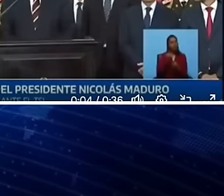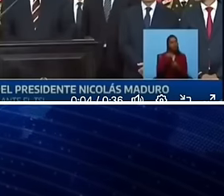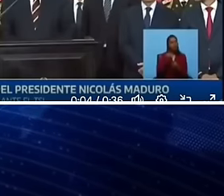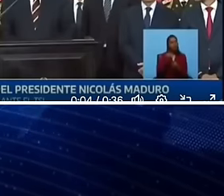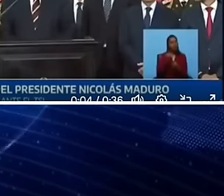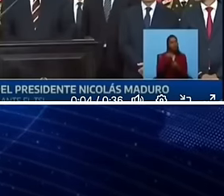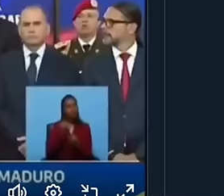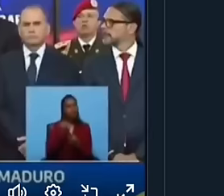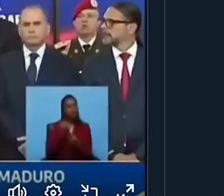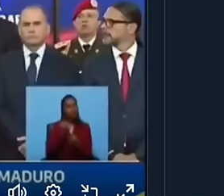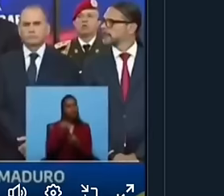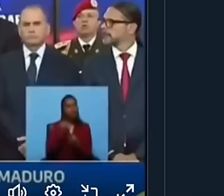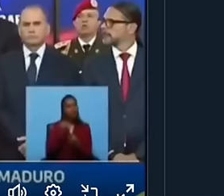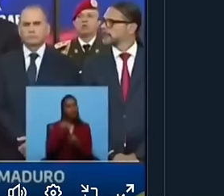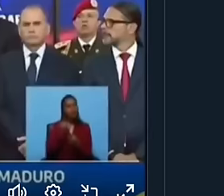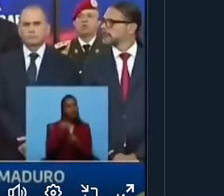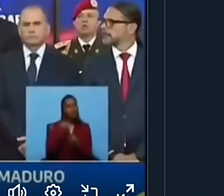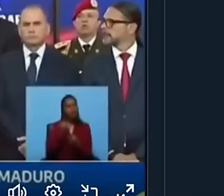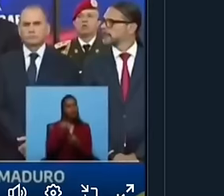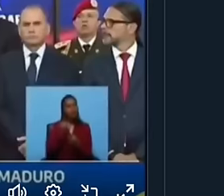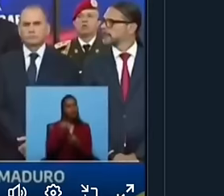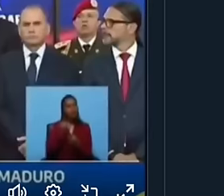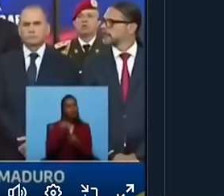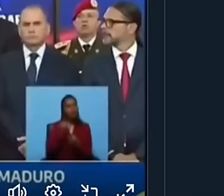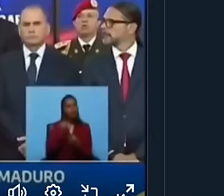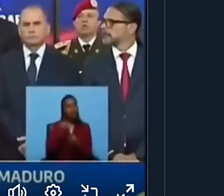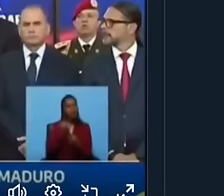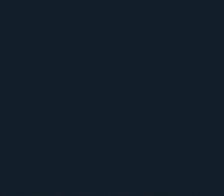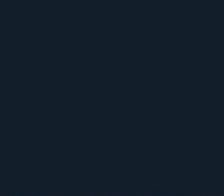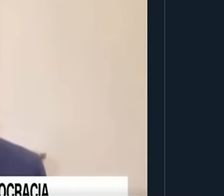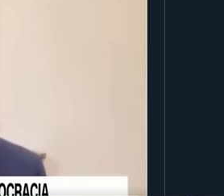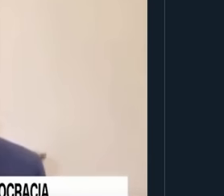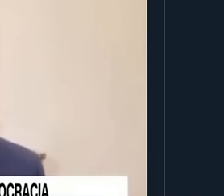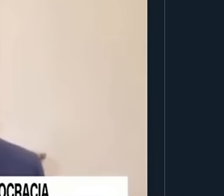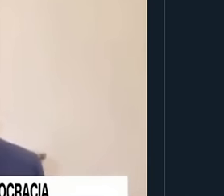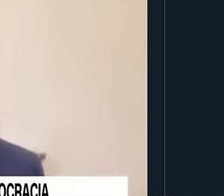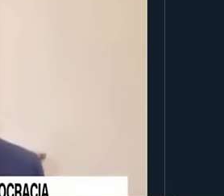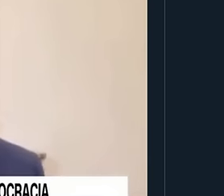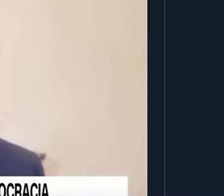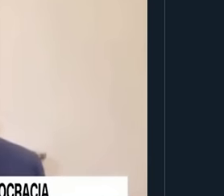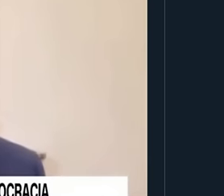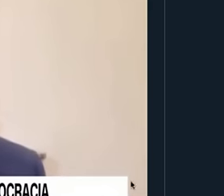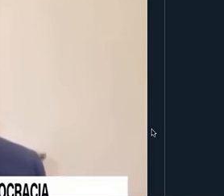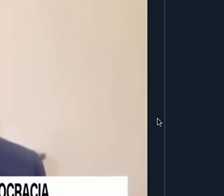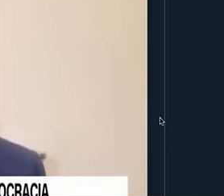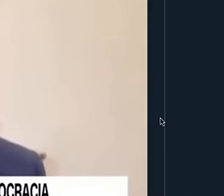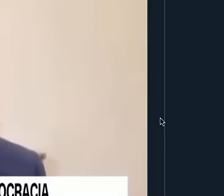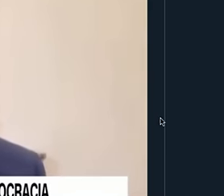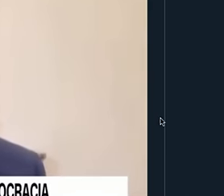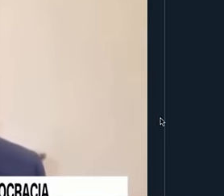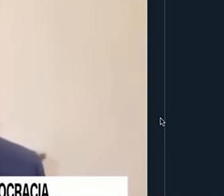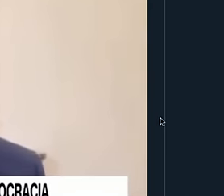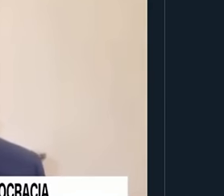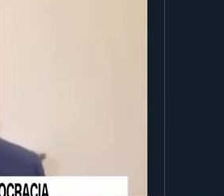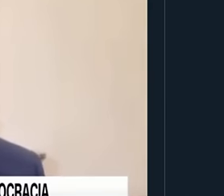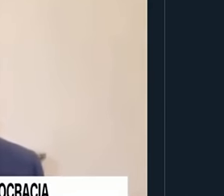decidir por el mismo pueblo verdad así que qué es lo que piensan ustedes eso es lo que está sucediendo Ahora les vamos a mostrar eh las declaraciones